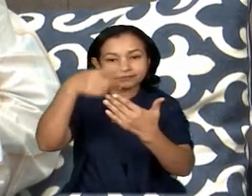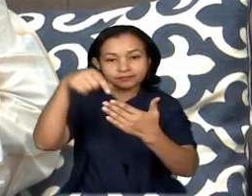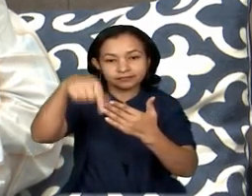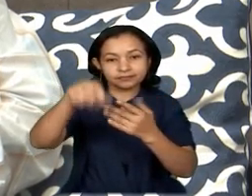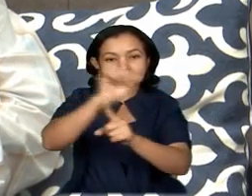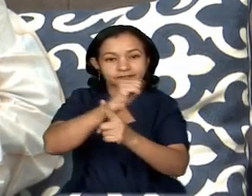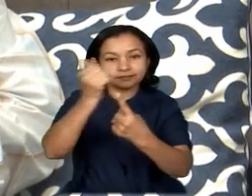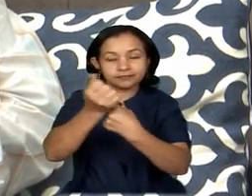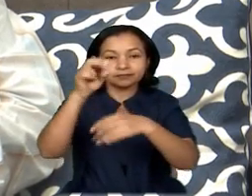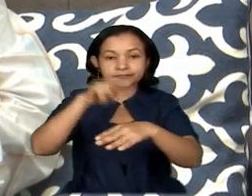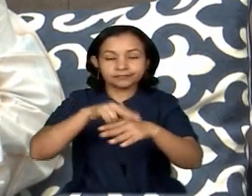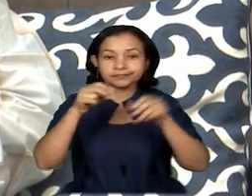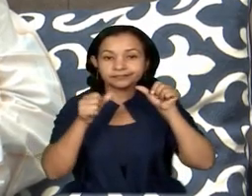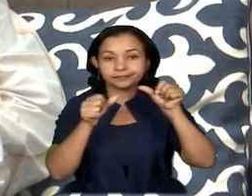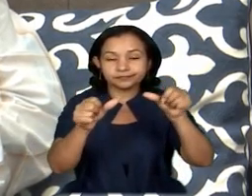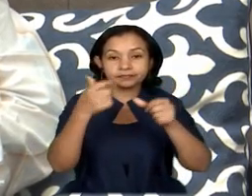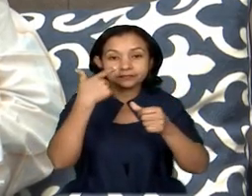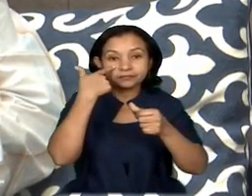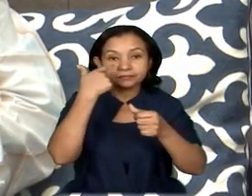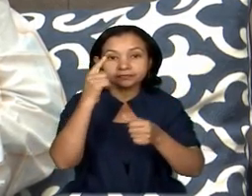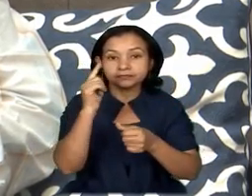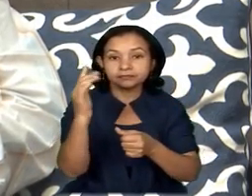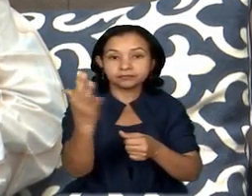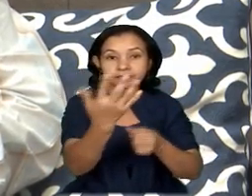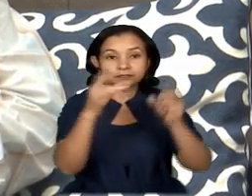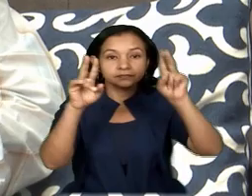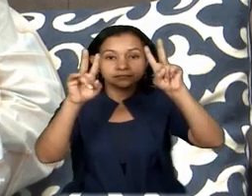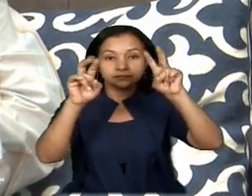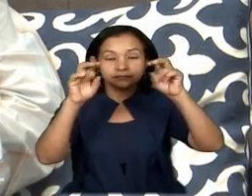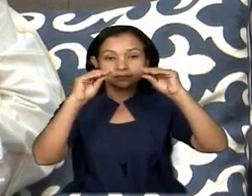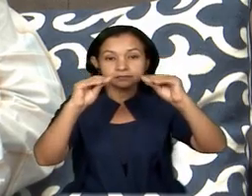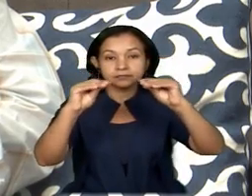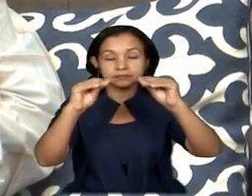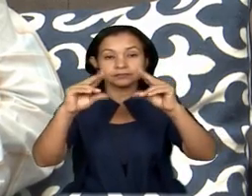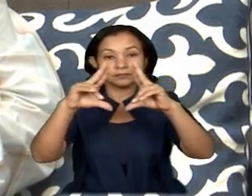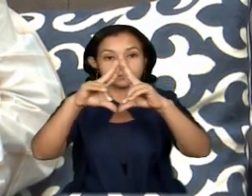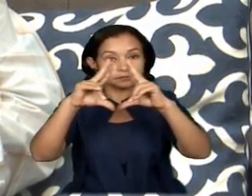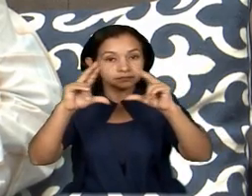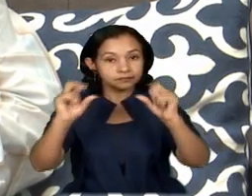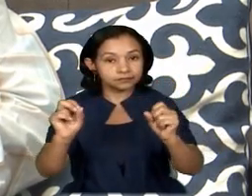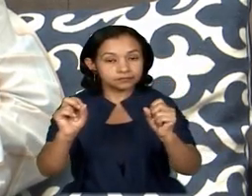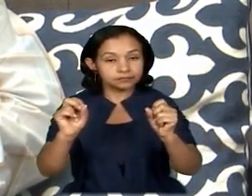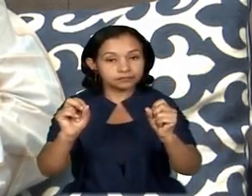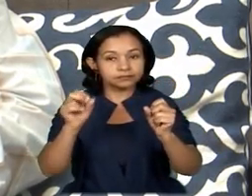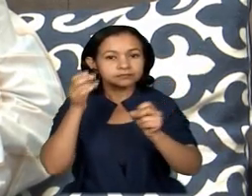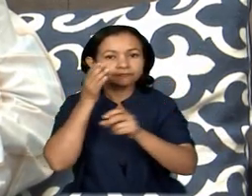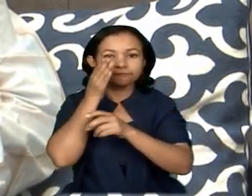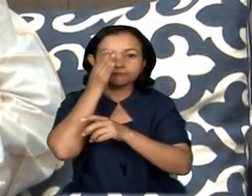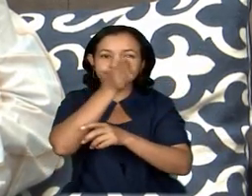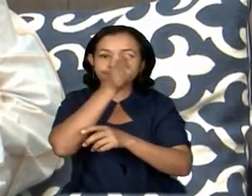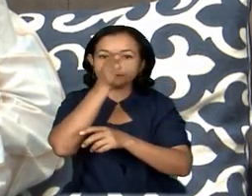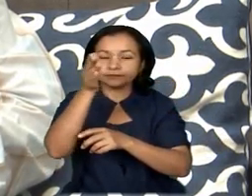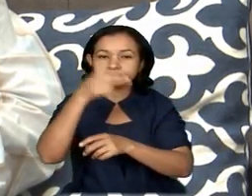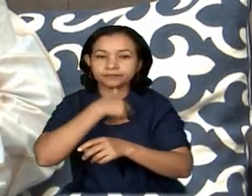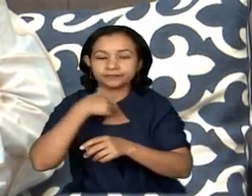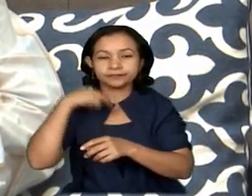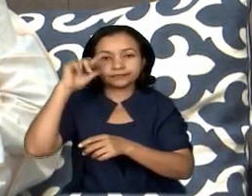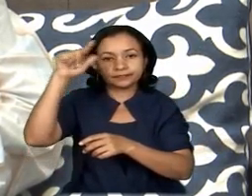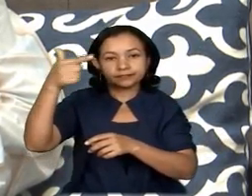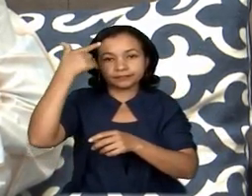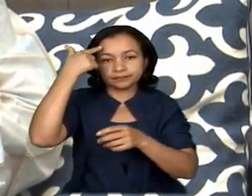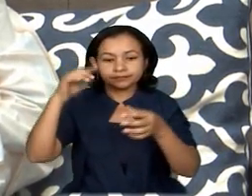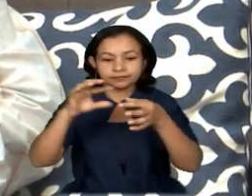el Parlamento. Continuamos conociendo todos los avances en materia de educación de nuestro país a partir de la gestión realizada por el Gobierno de